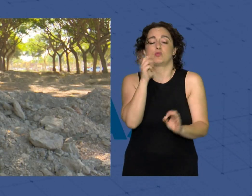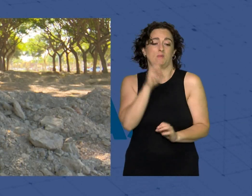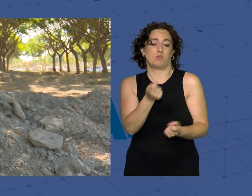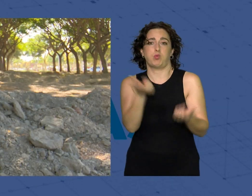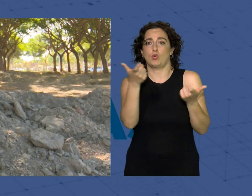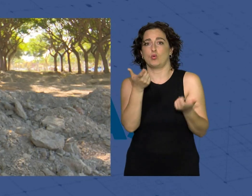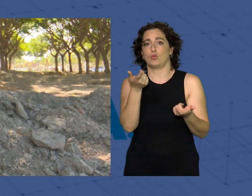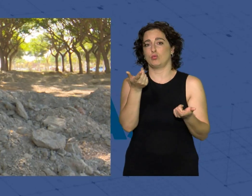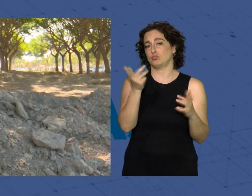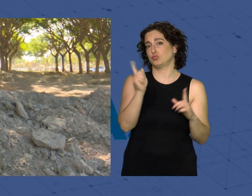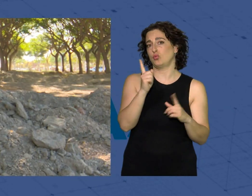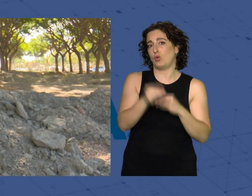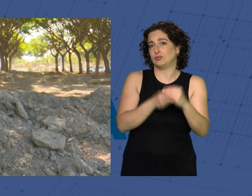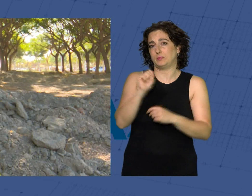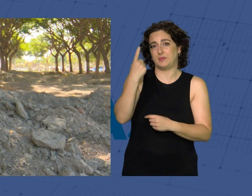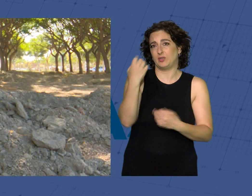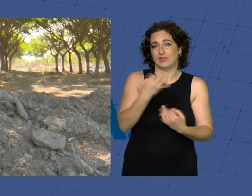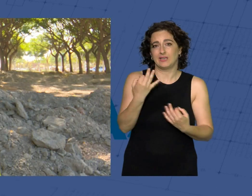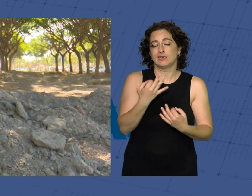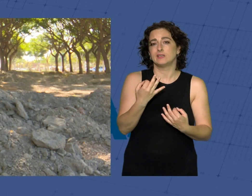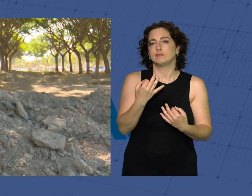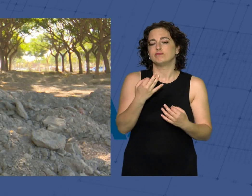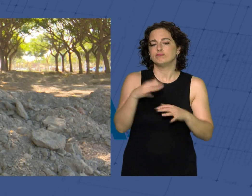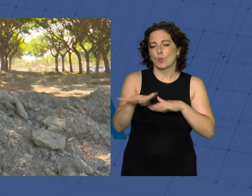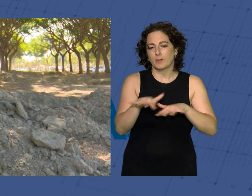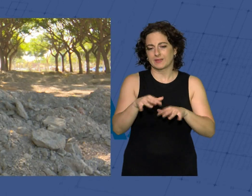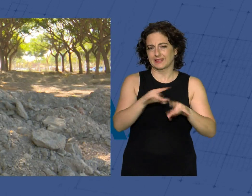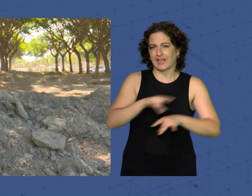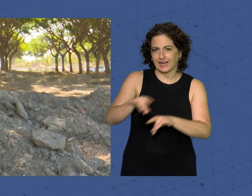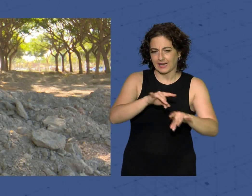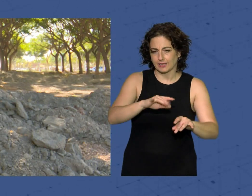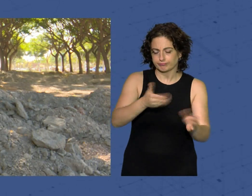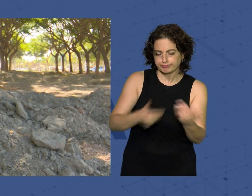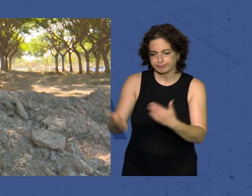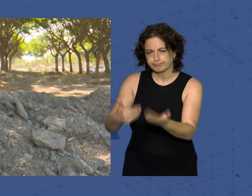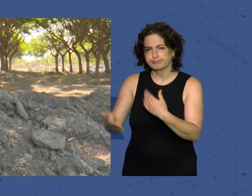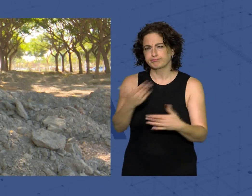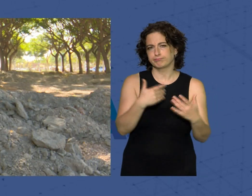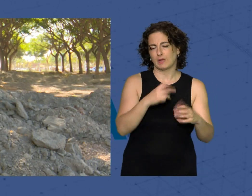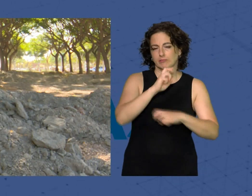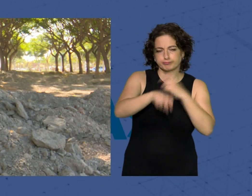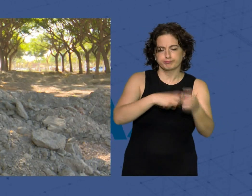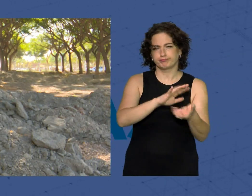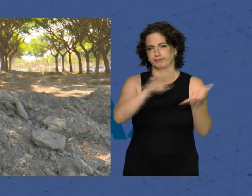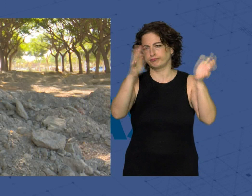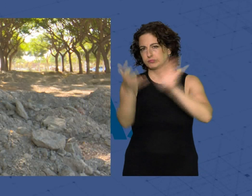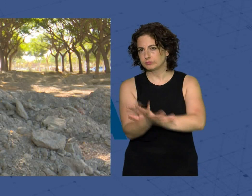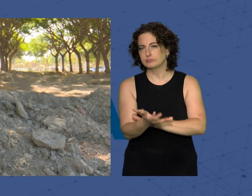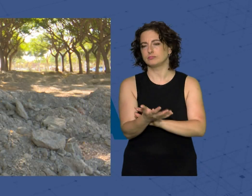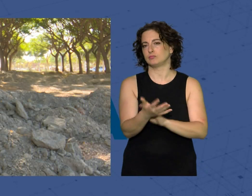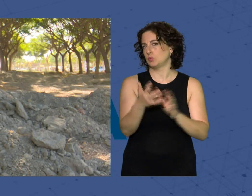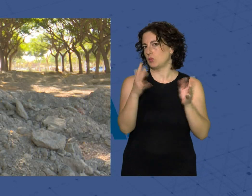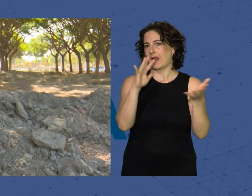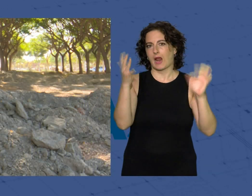porque lo que se ha hecho primeramente es todo el movimiento de tierra para proceder a esa remodelación que va a ser un